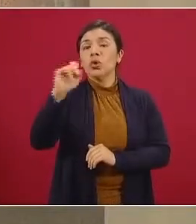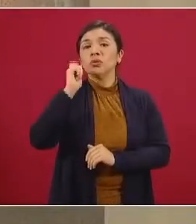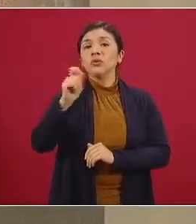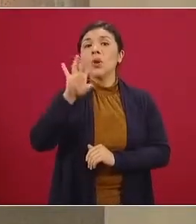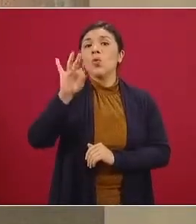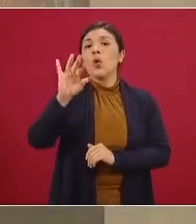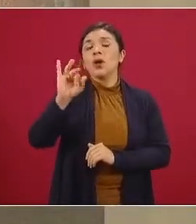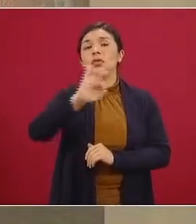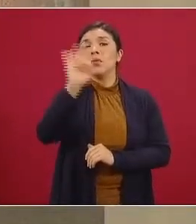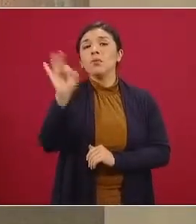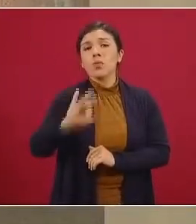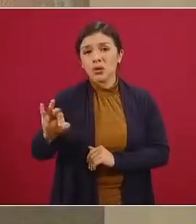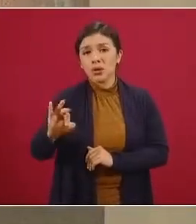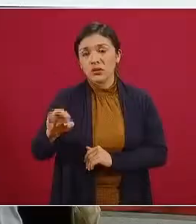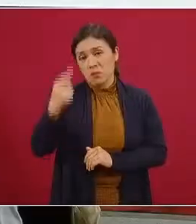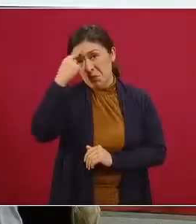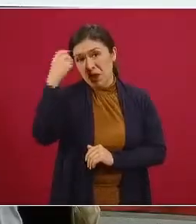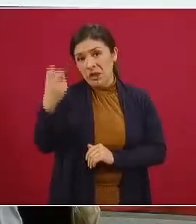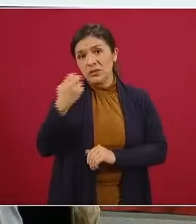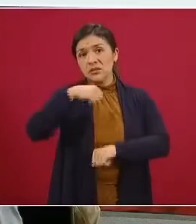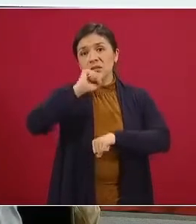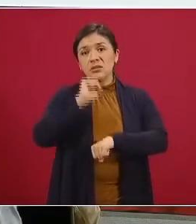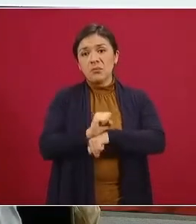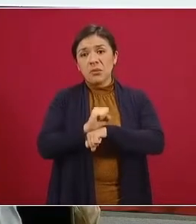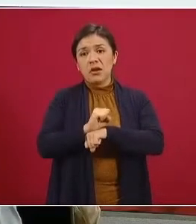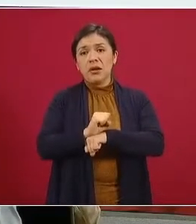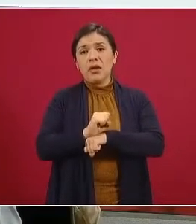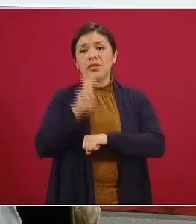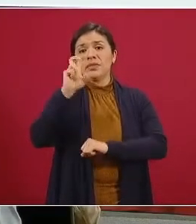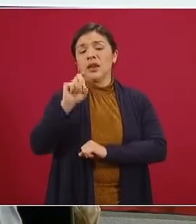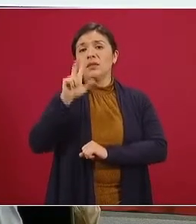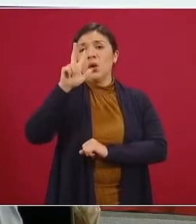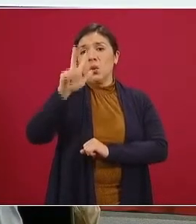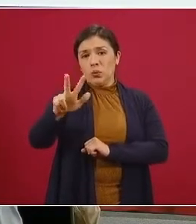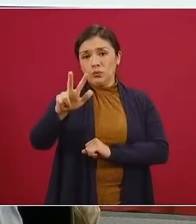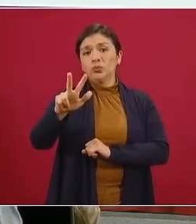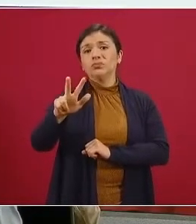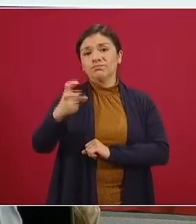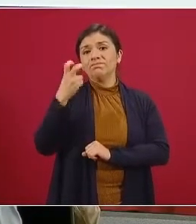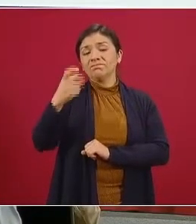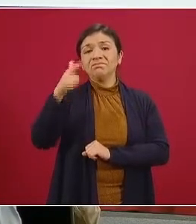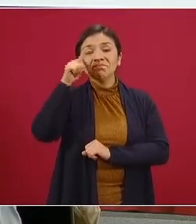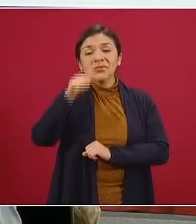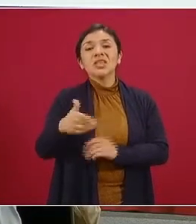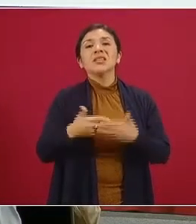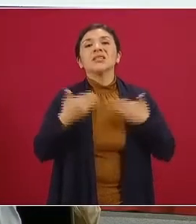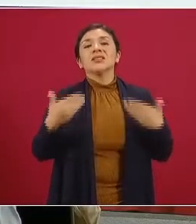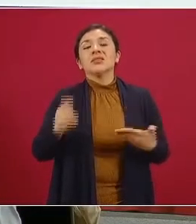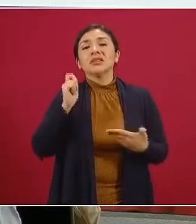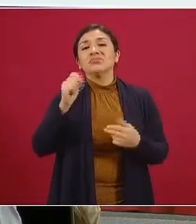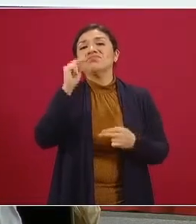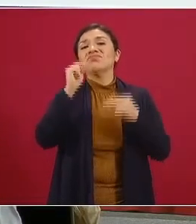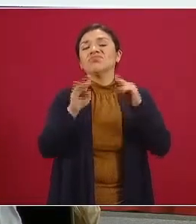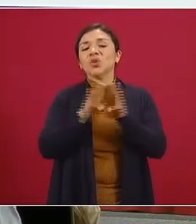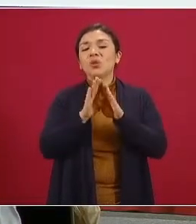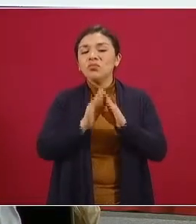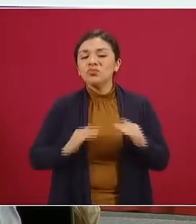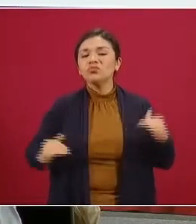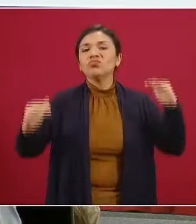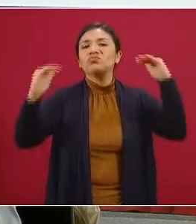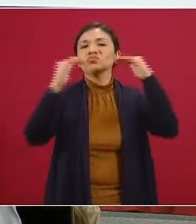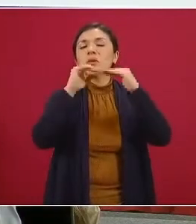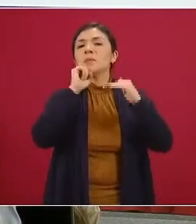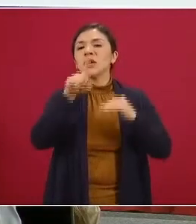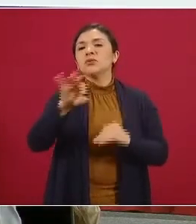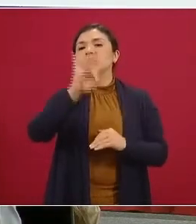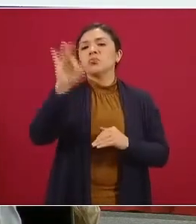de 40% para la semana 38, lo cual entonces prácticamente nivela este